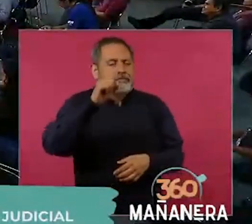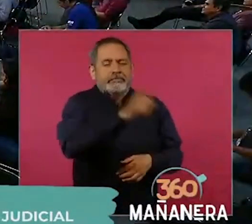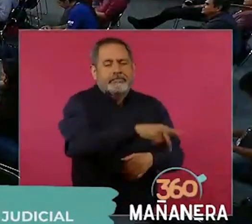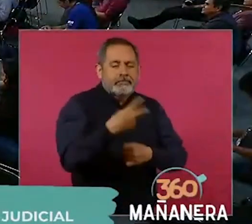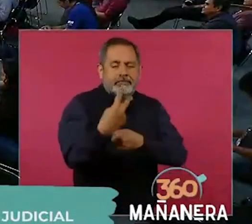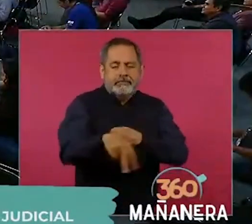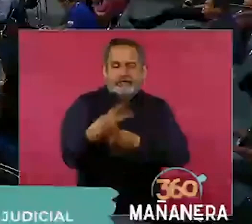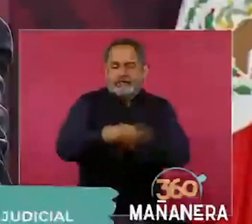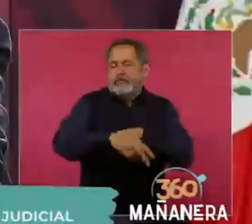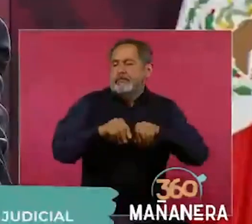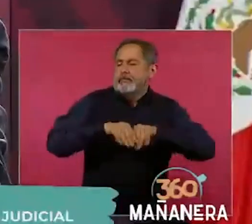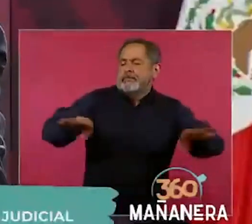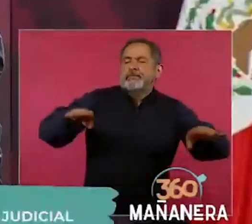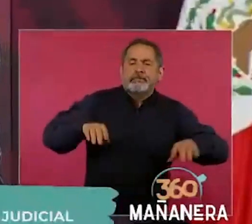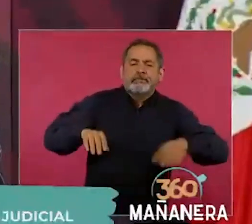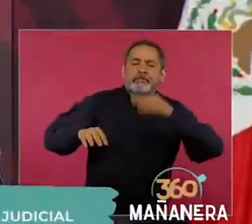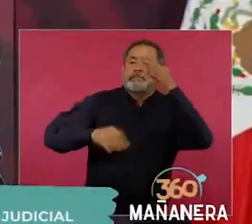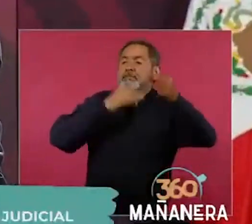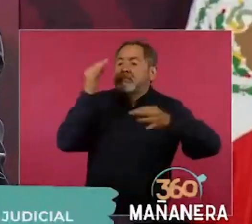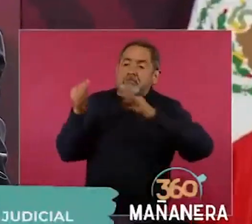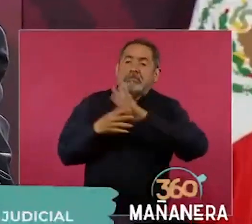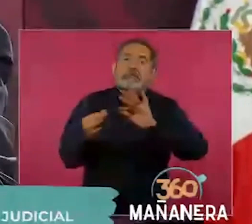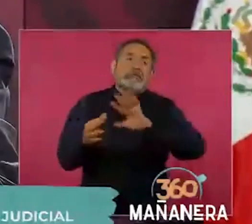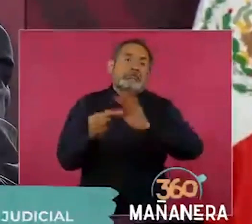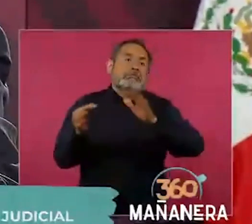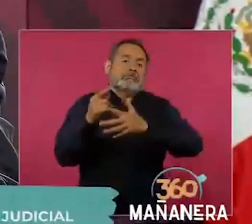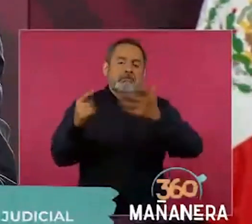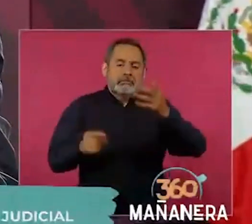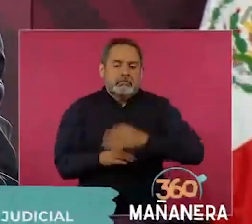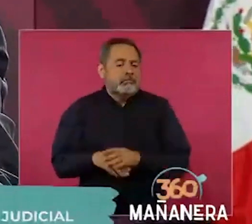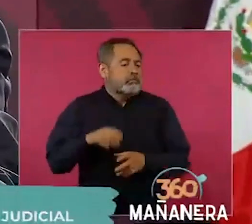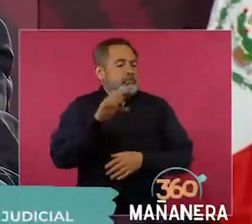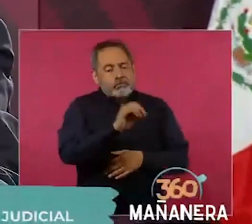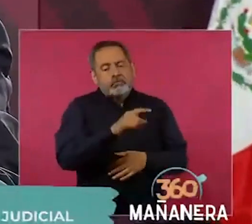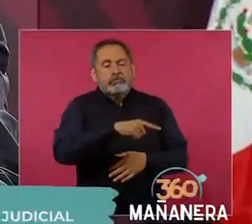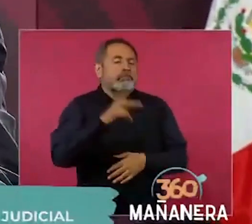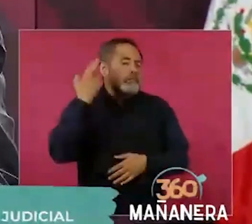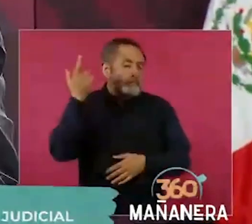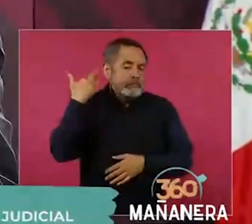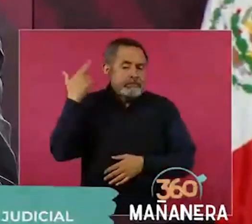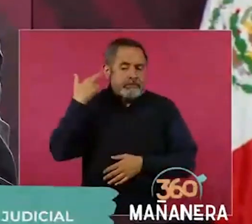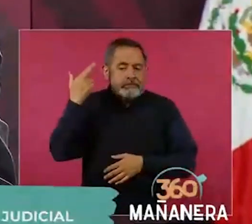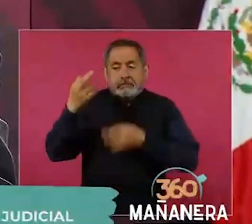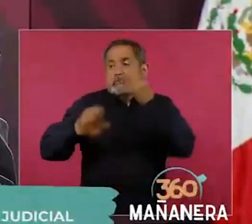X, ¿no? O la cadena de radio